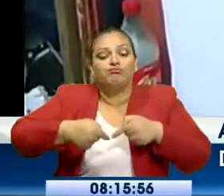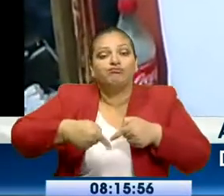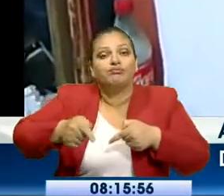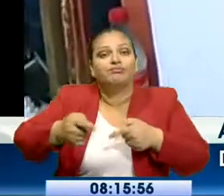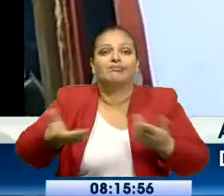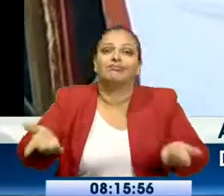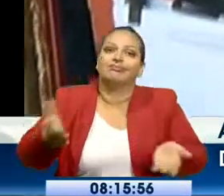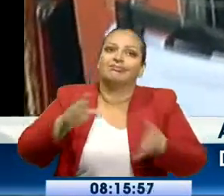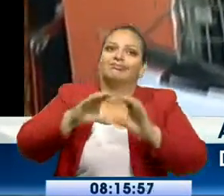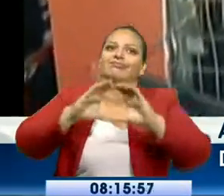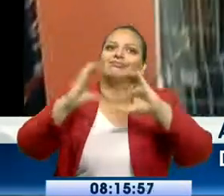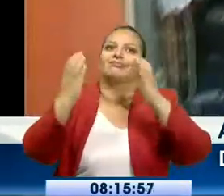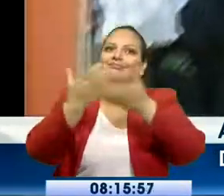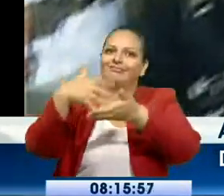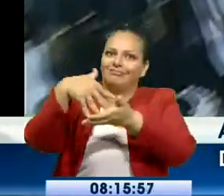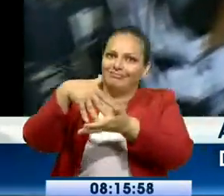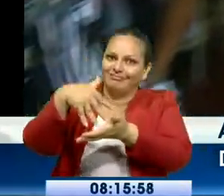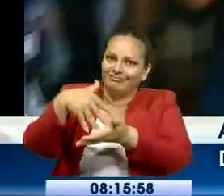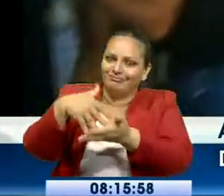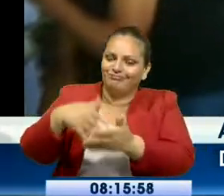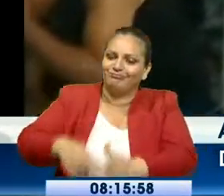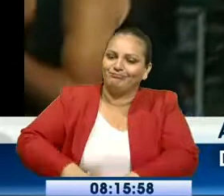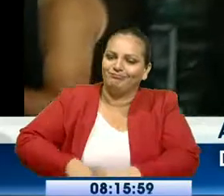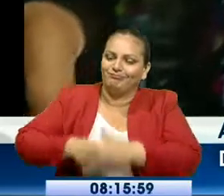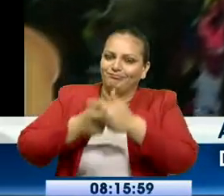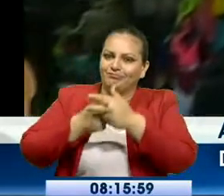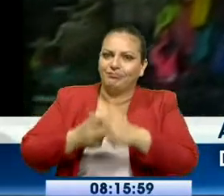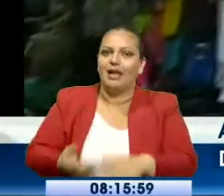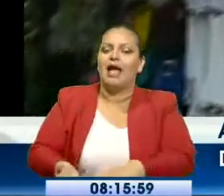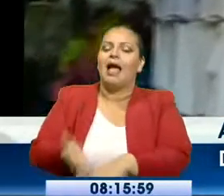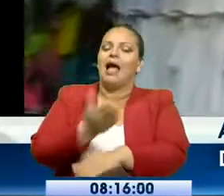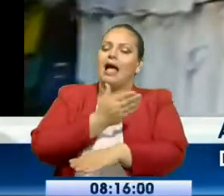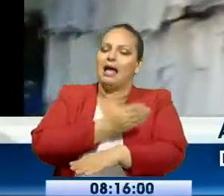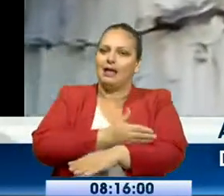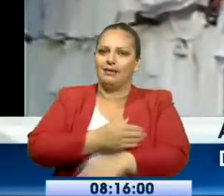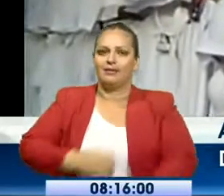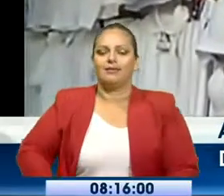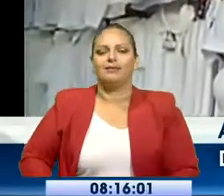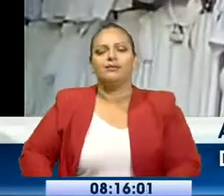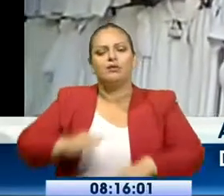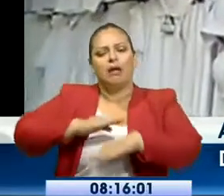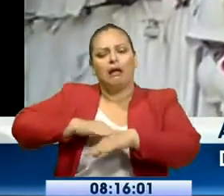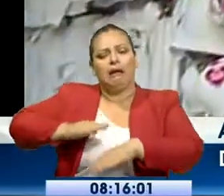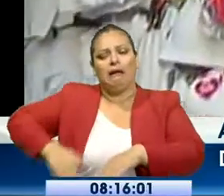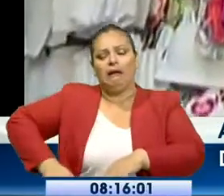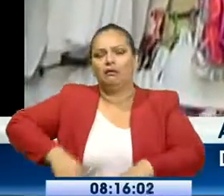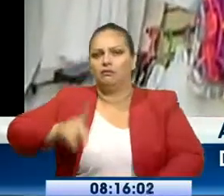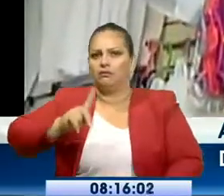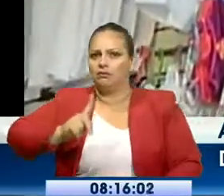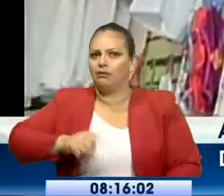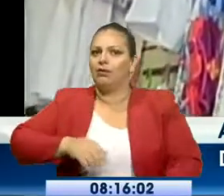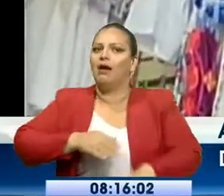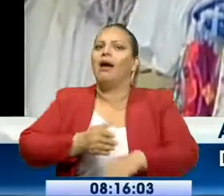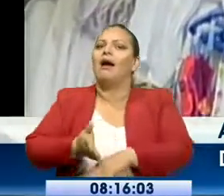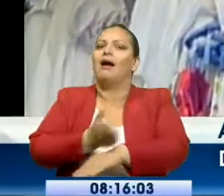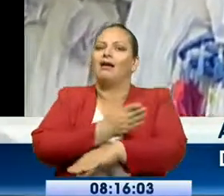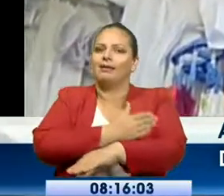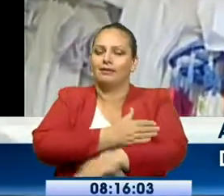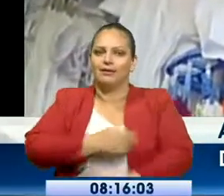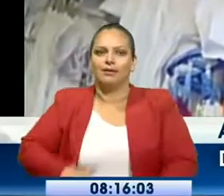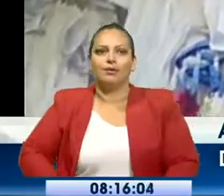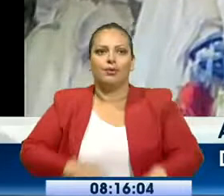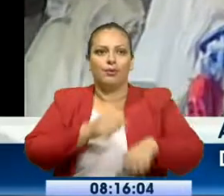guapo como siempre a la escuelita aquí estamos viendo que son las ocho y cuarto de la mañana